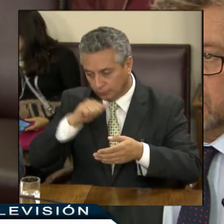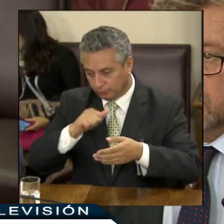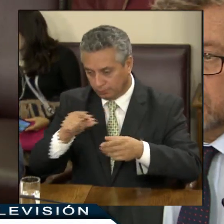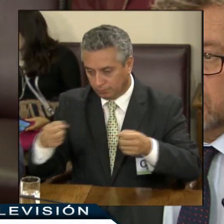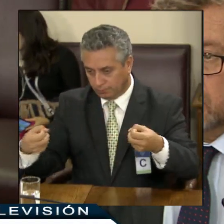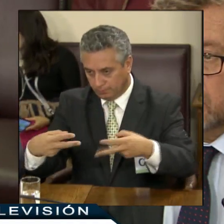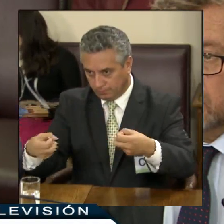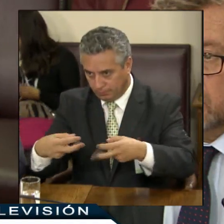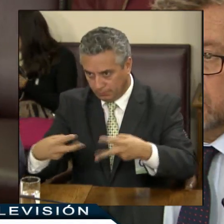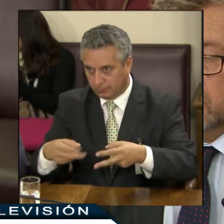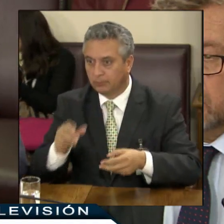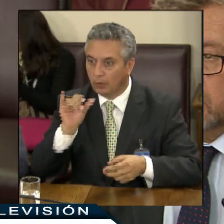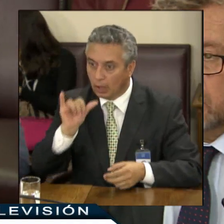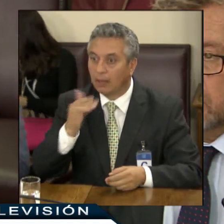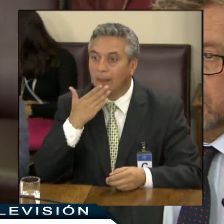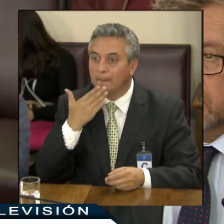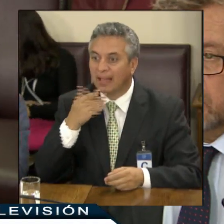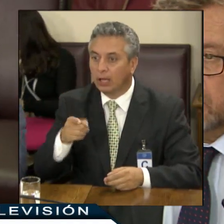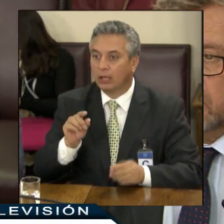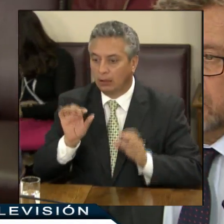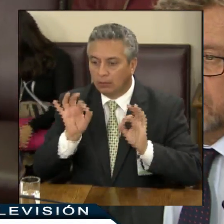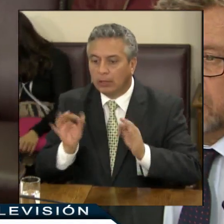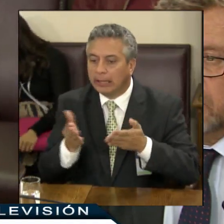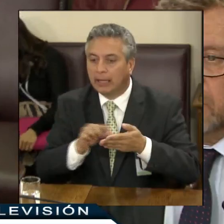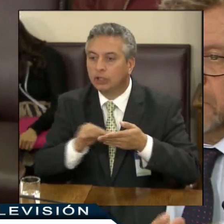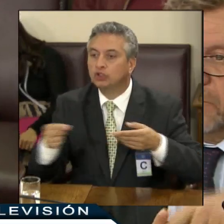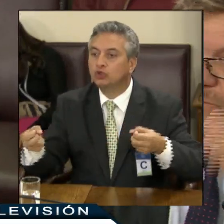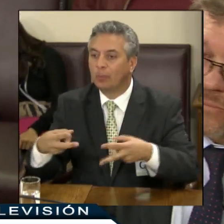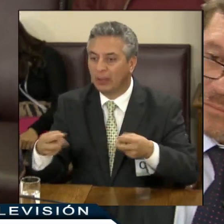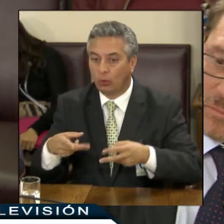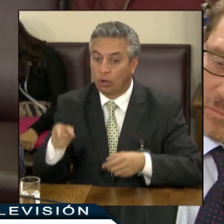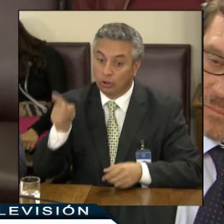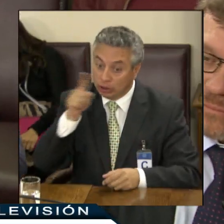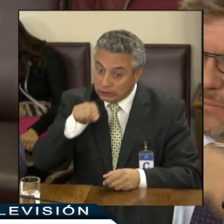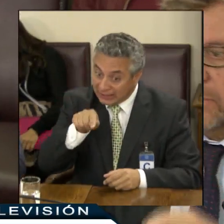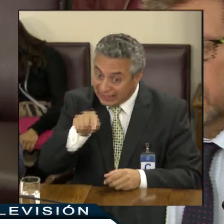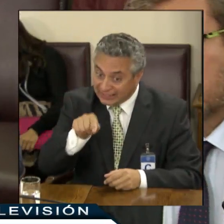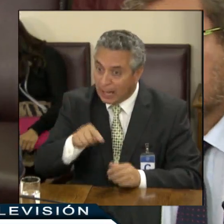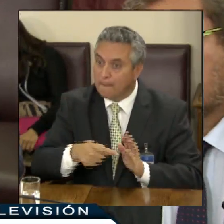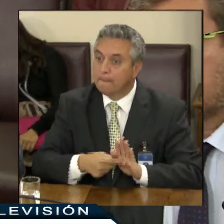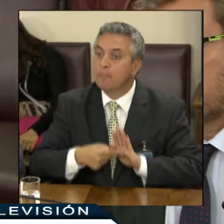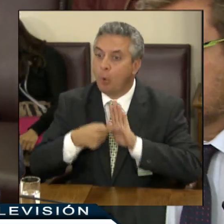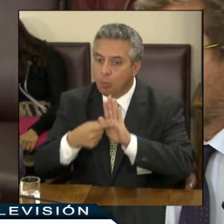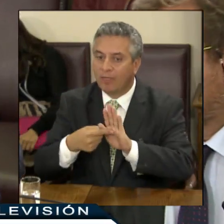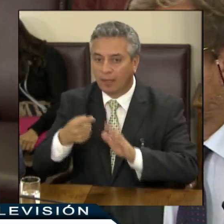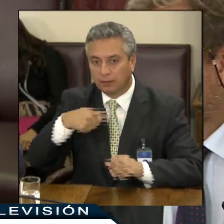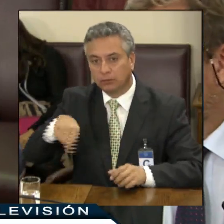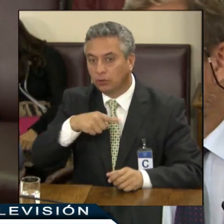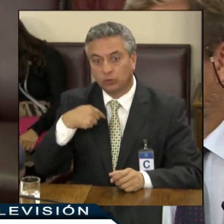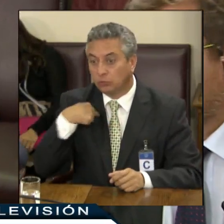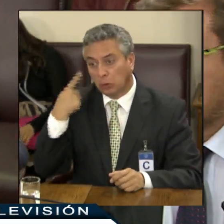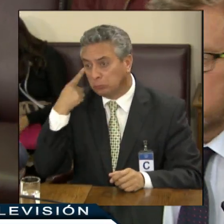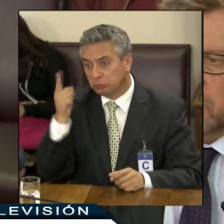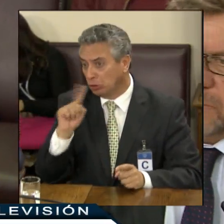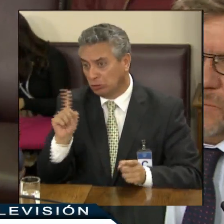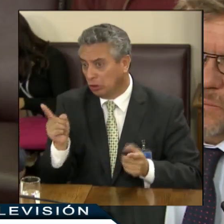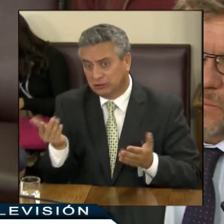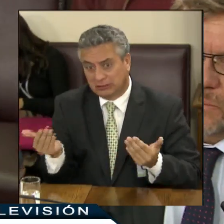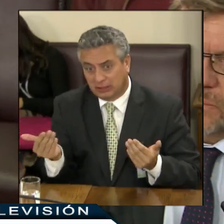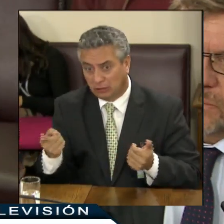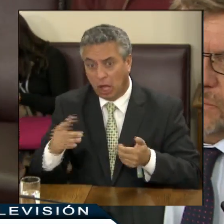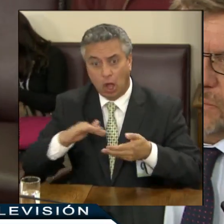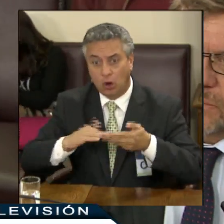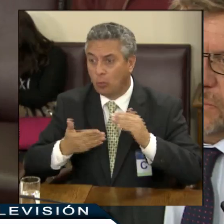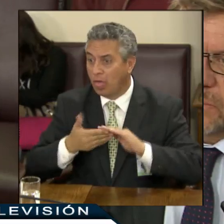y se define subtítulos sobre esta propuesta nosotros la consideramos innecesaria no la